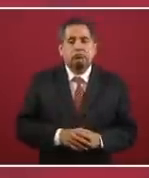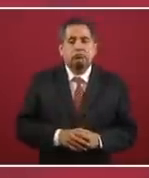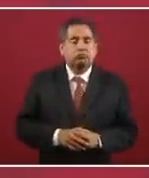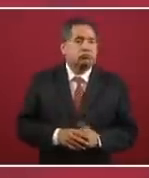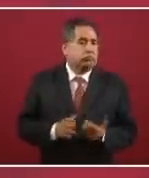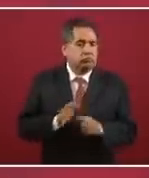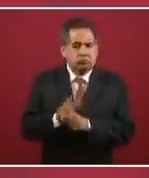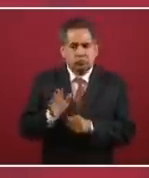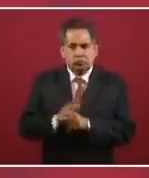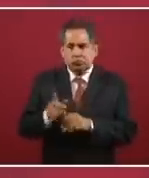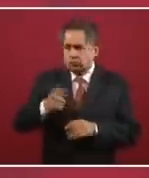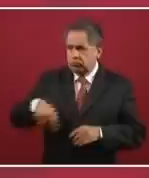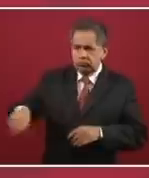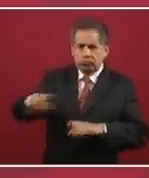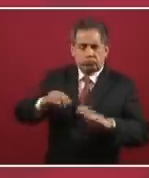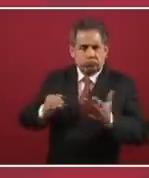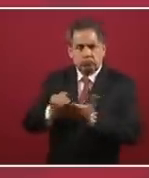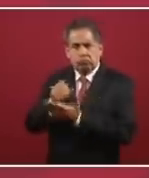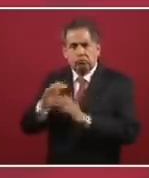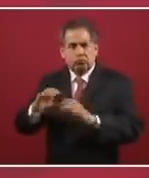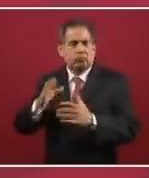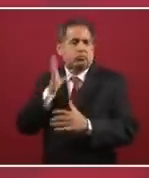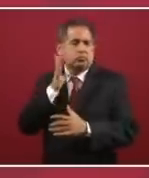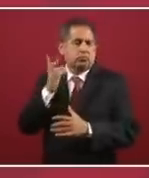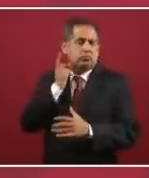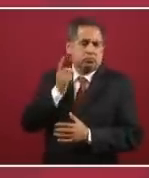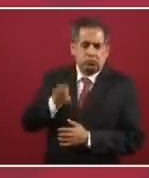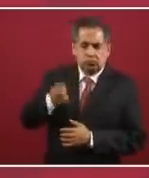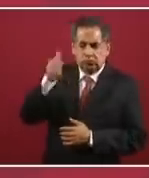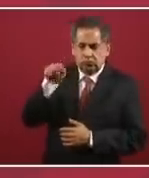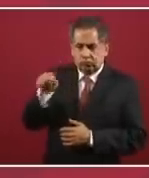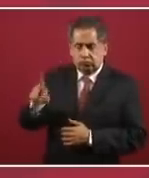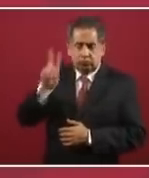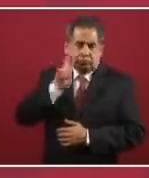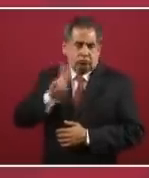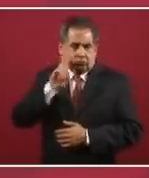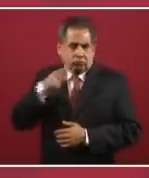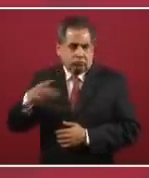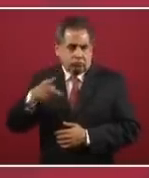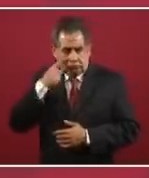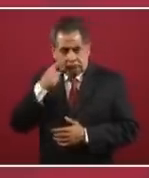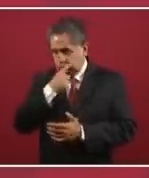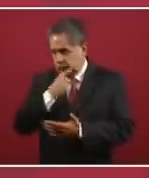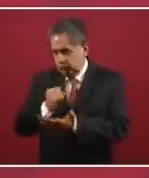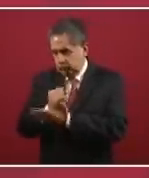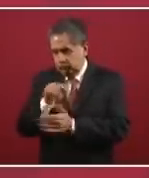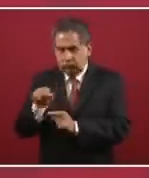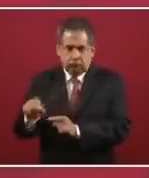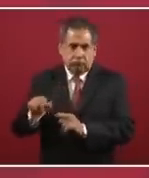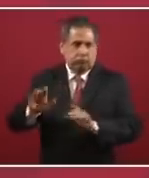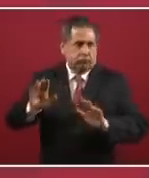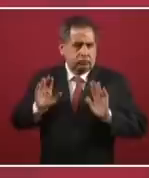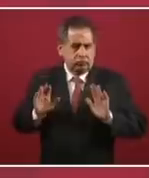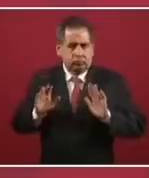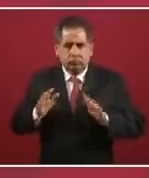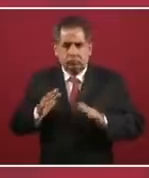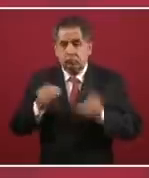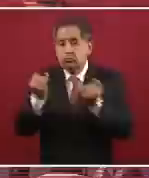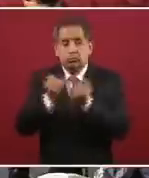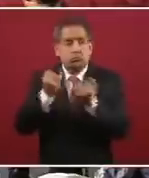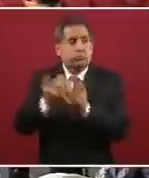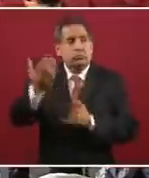qué decide el Congreso, en este caso la Cámara de Diputados, pero ya no es como